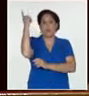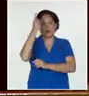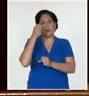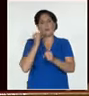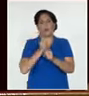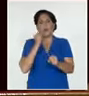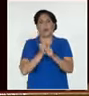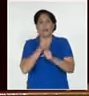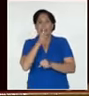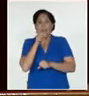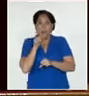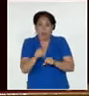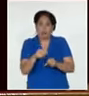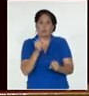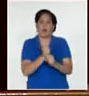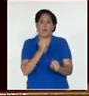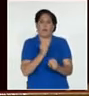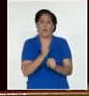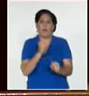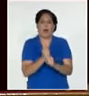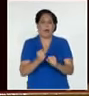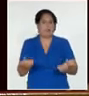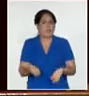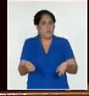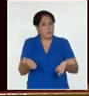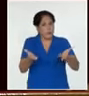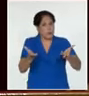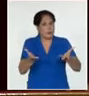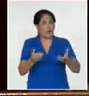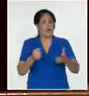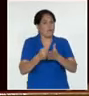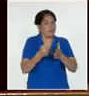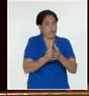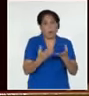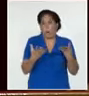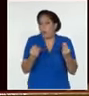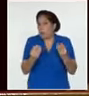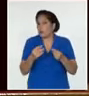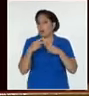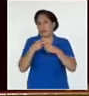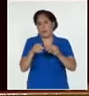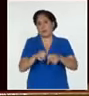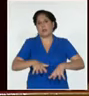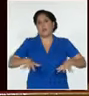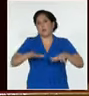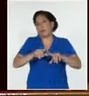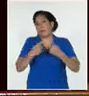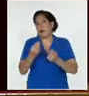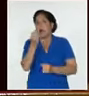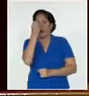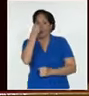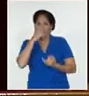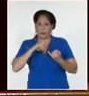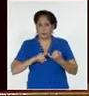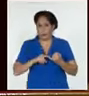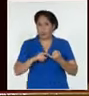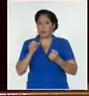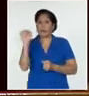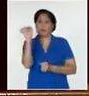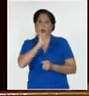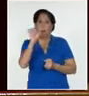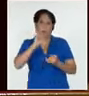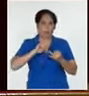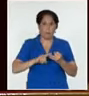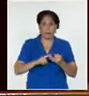A nivel local tenemos que impulsar cuanto podamos en cuanto a soluciones para la alimentación, el transporte,